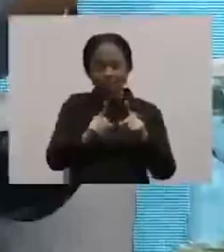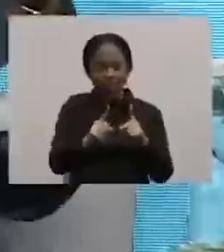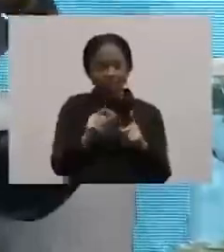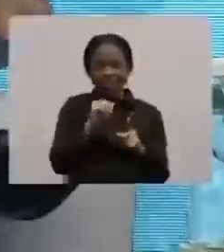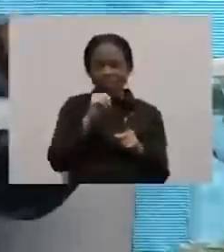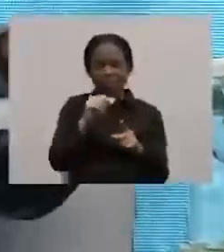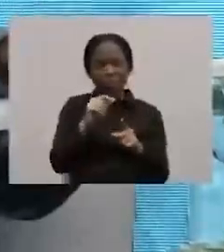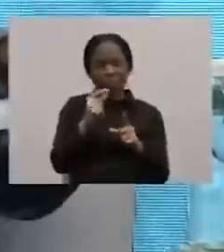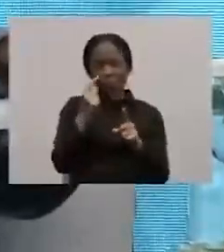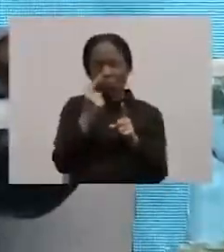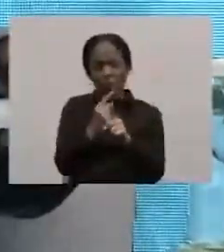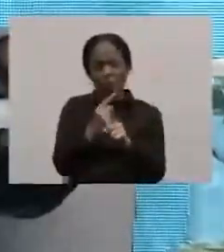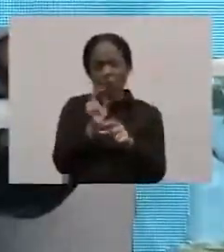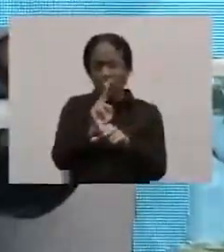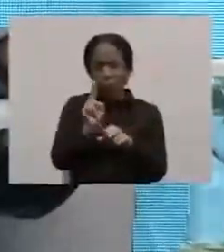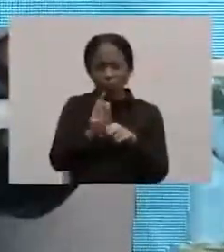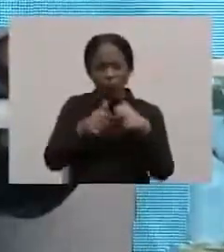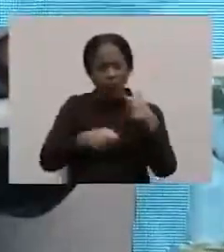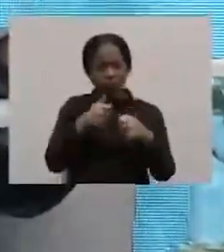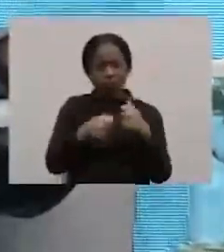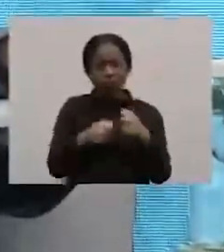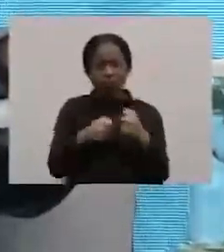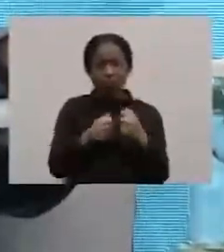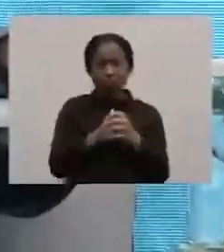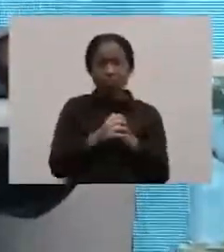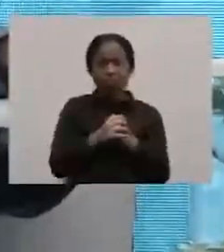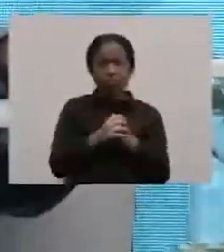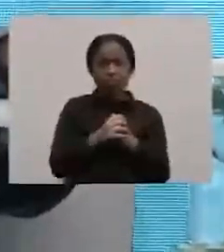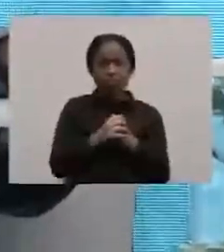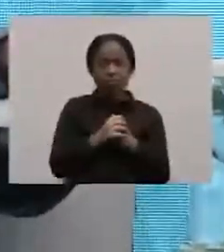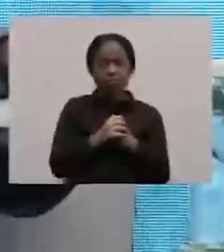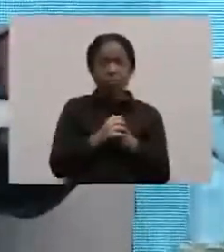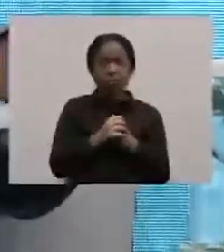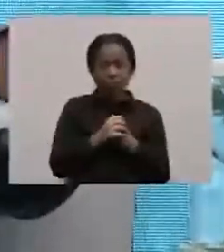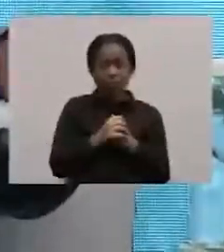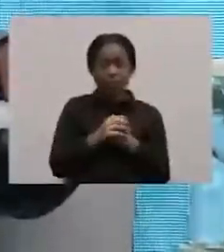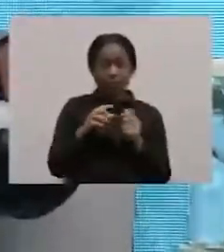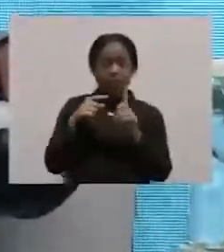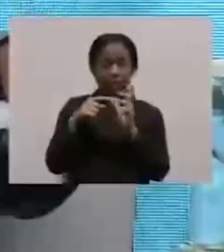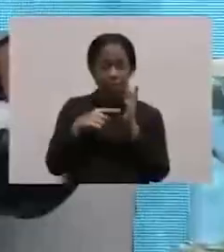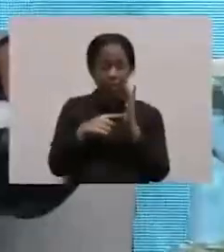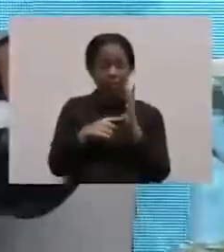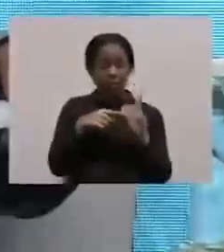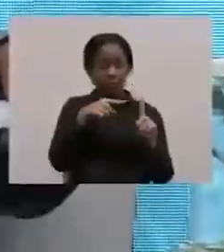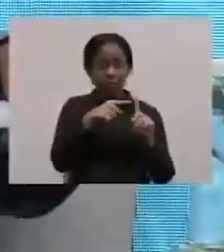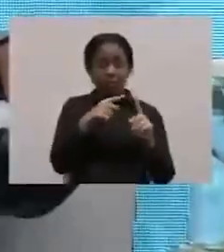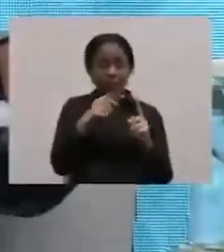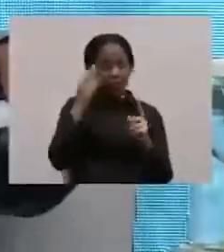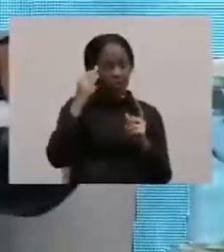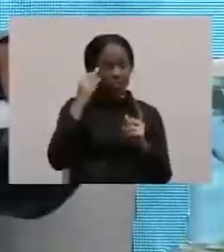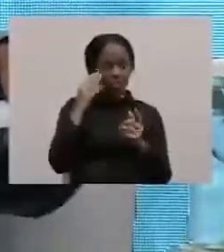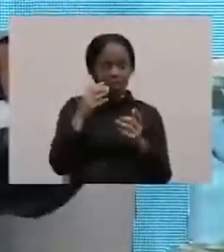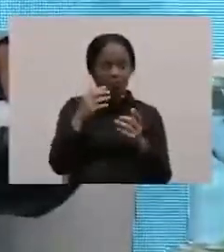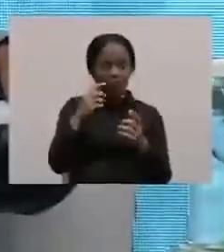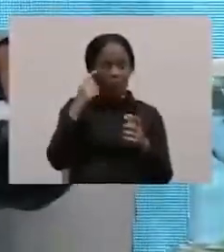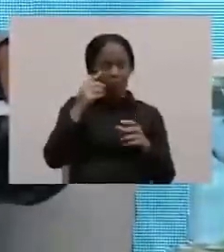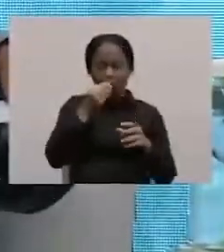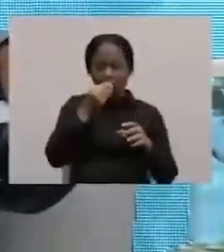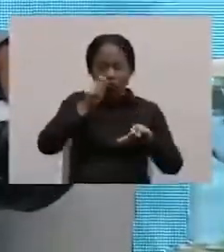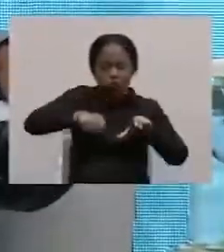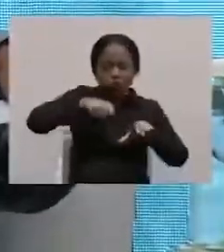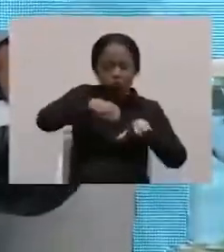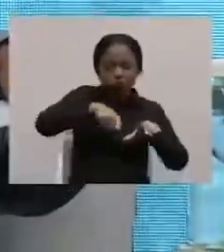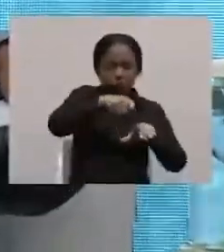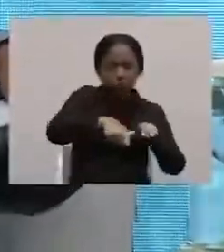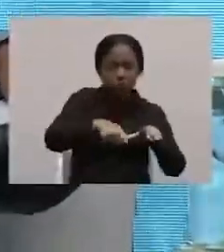el cuchillo es un excelente instrumento para cocinar, cortar los alimentos y preparar la alimentación que necesitamos para vivir. Entonces, es verdad